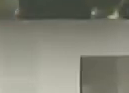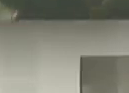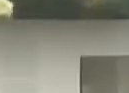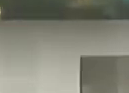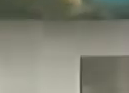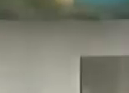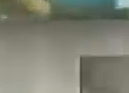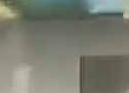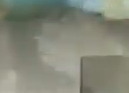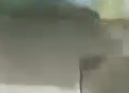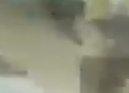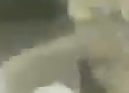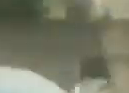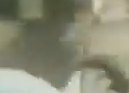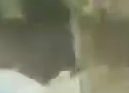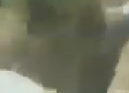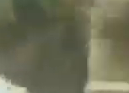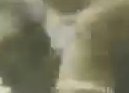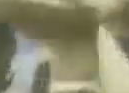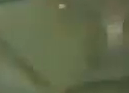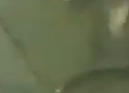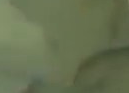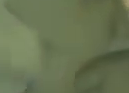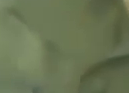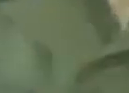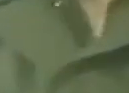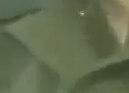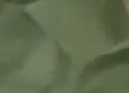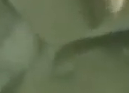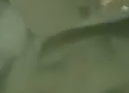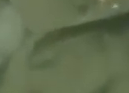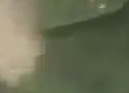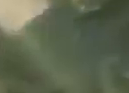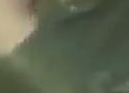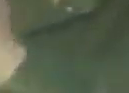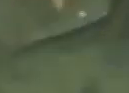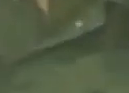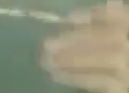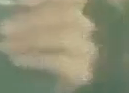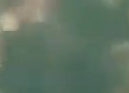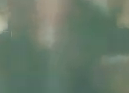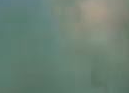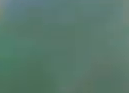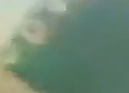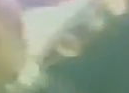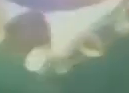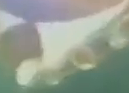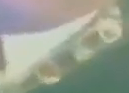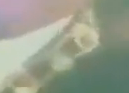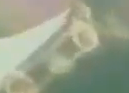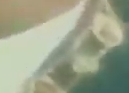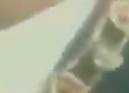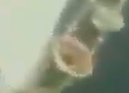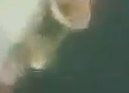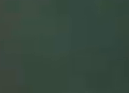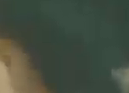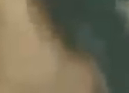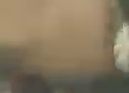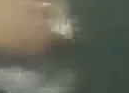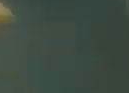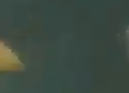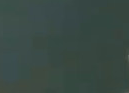dormido, de una América hecha trizas. Nadie piense que se ha ido un momentico a la